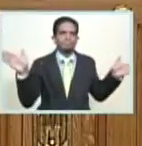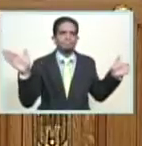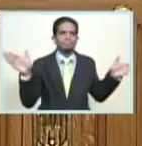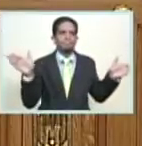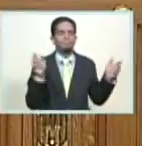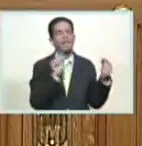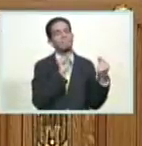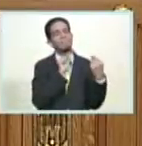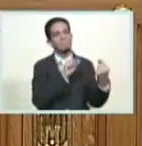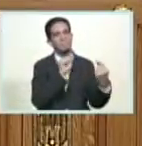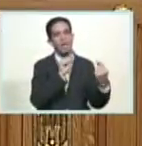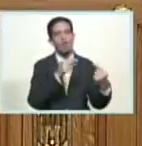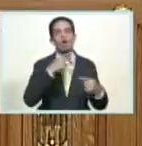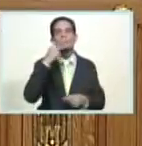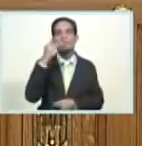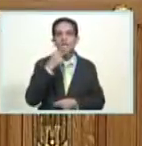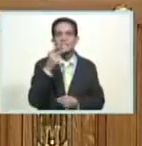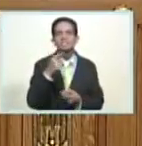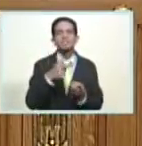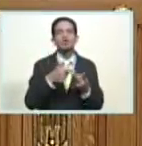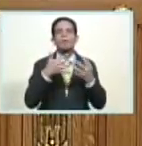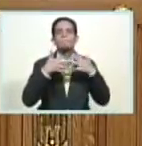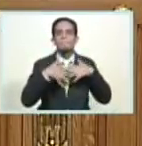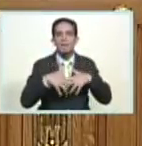para el diálogo político, empresarial, cultural.